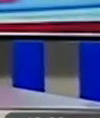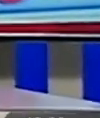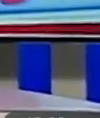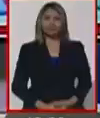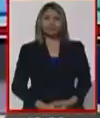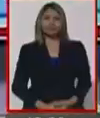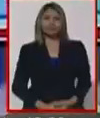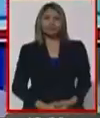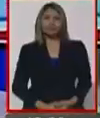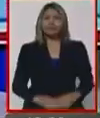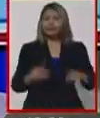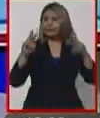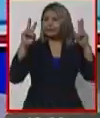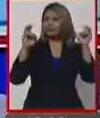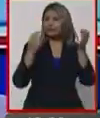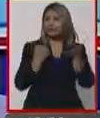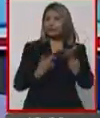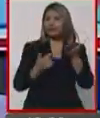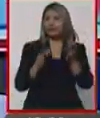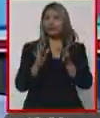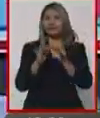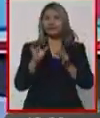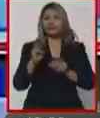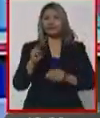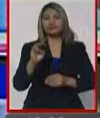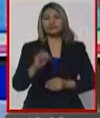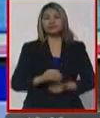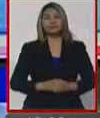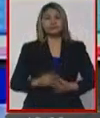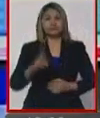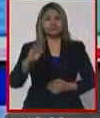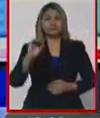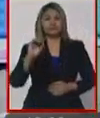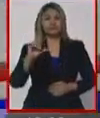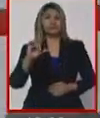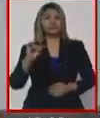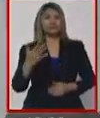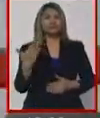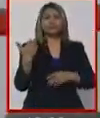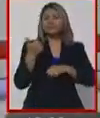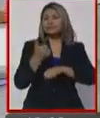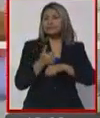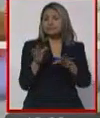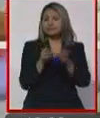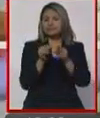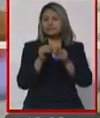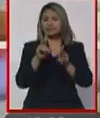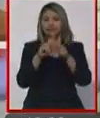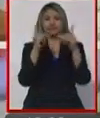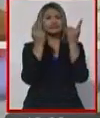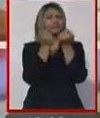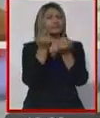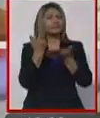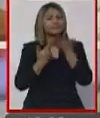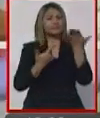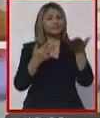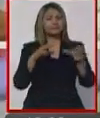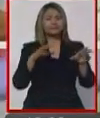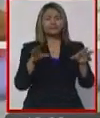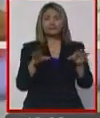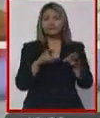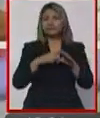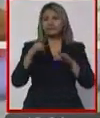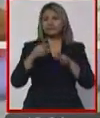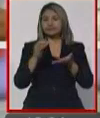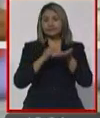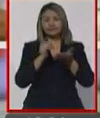Y justamente en este mismo tema nos vamos con nuestra unidad móvil. Nuestro colega Rolly Méndez se encuentra en la Asamblea Departamental. ¿Qué repercusiones hay